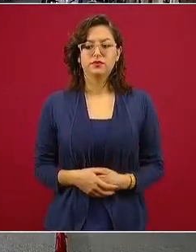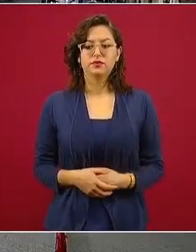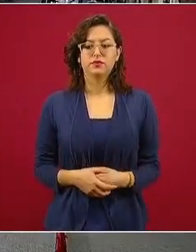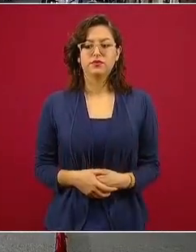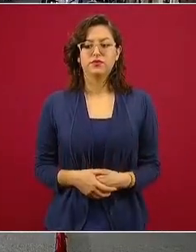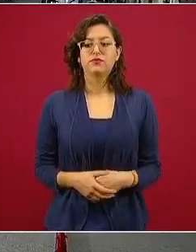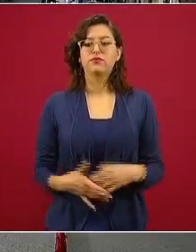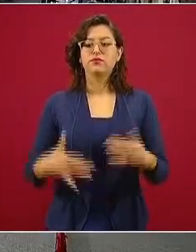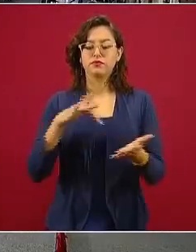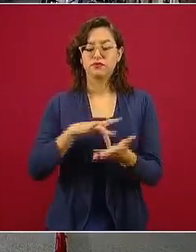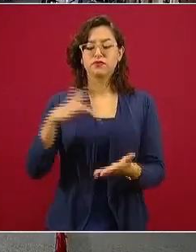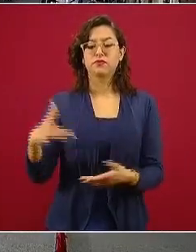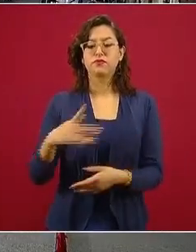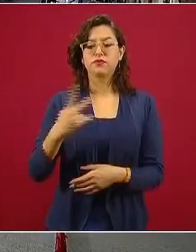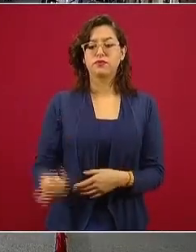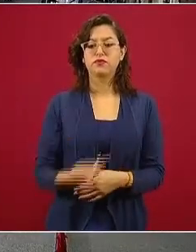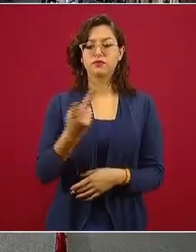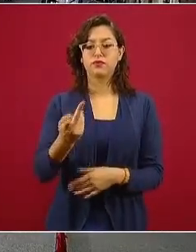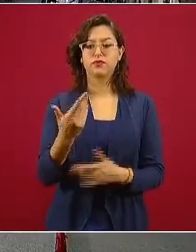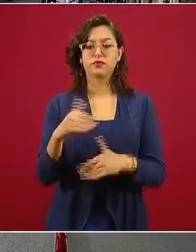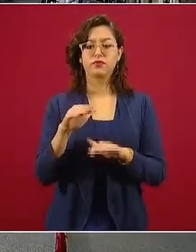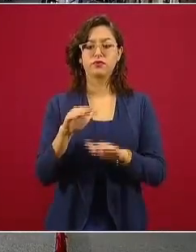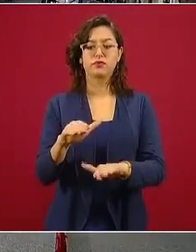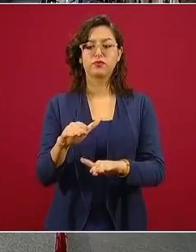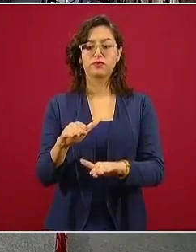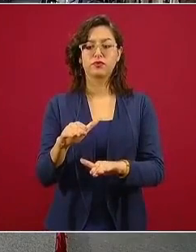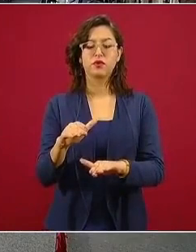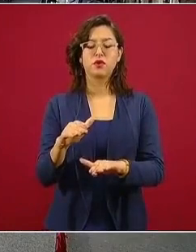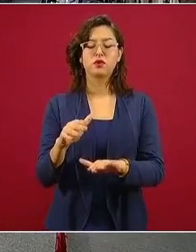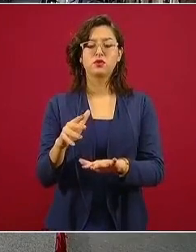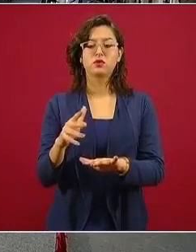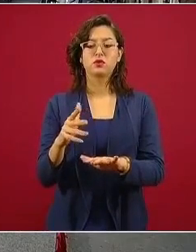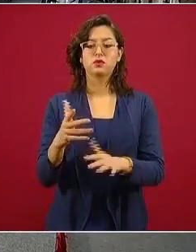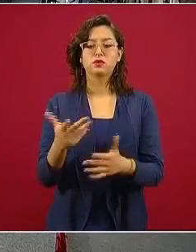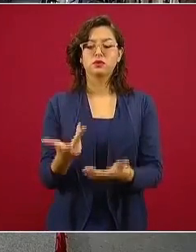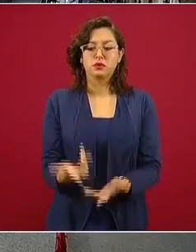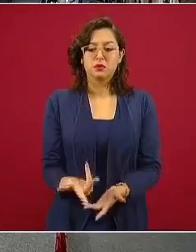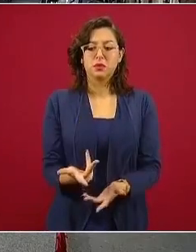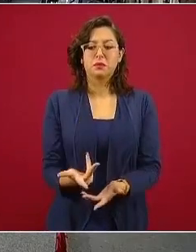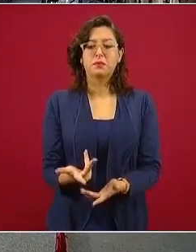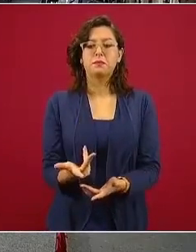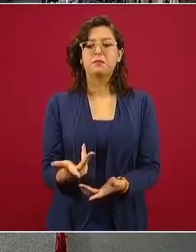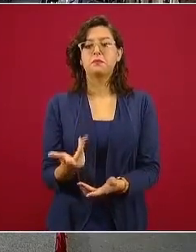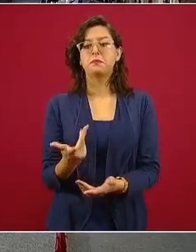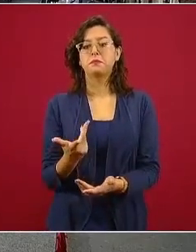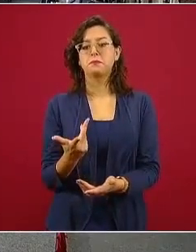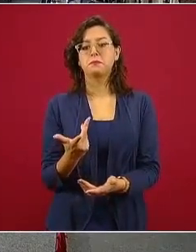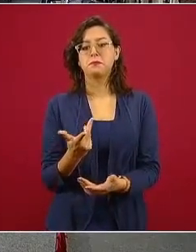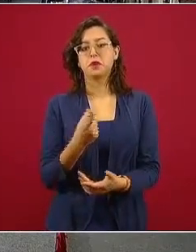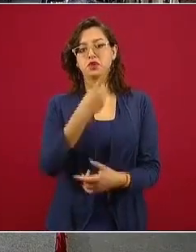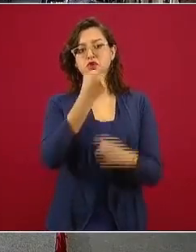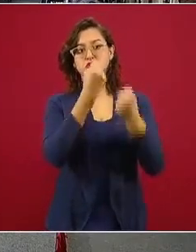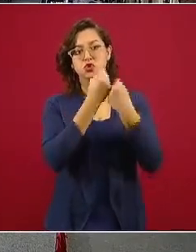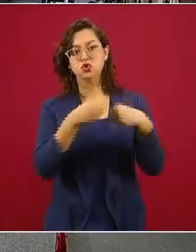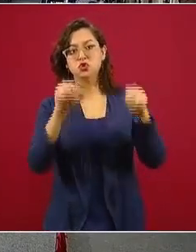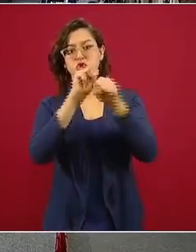Gracias por su pregunta respecto a las medidas unilaterales que pueden tomar algunos de nuestros